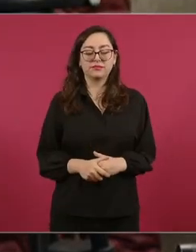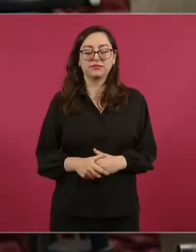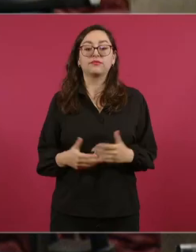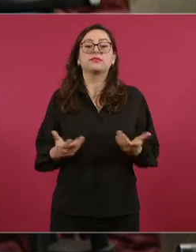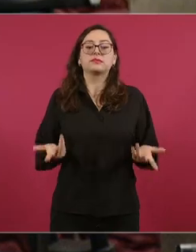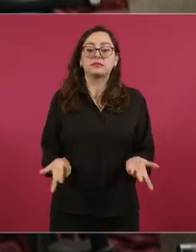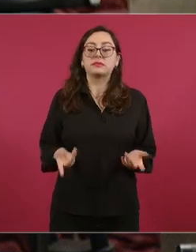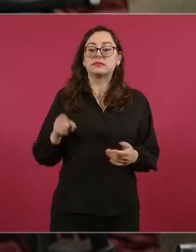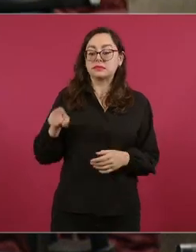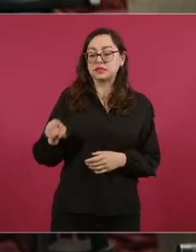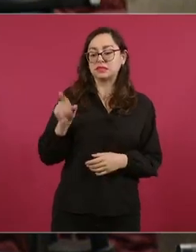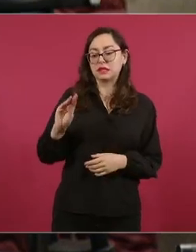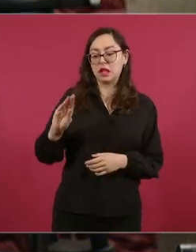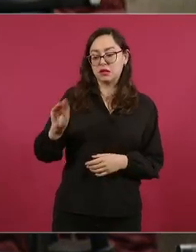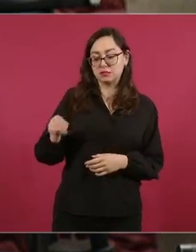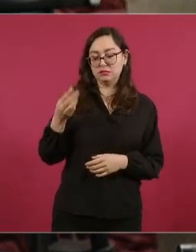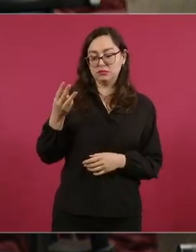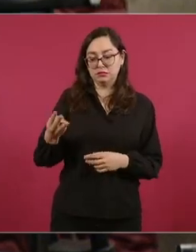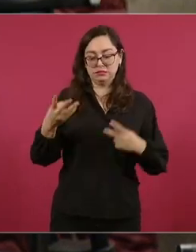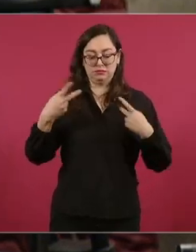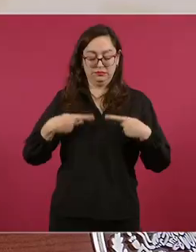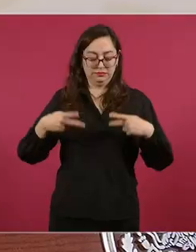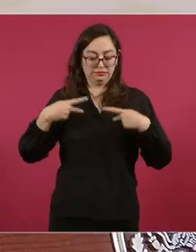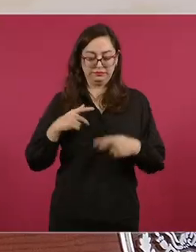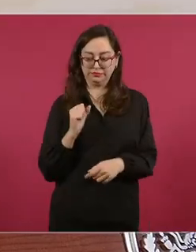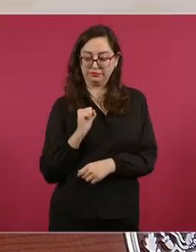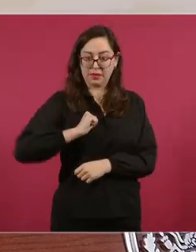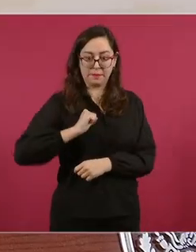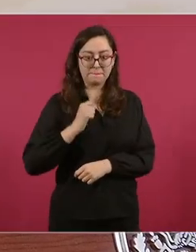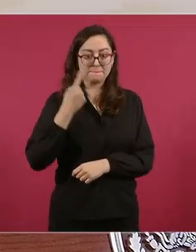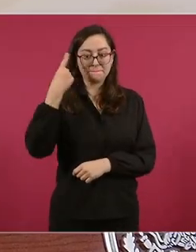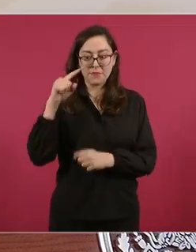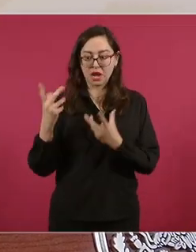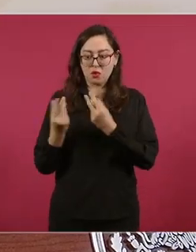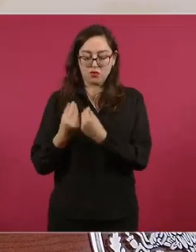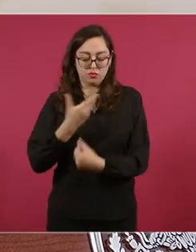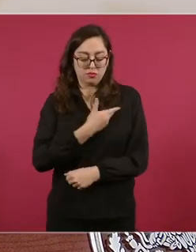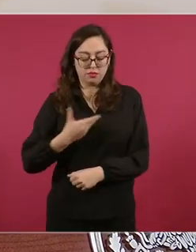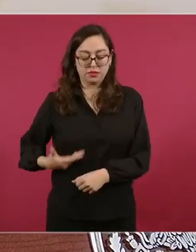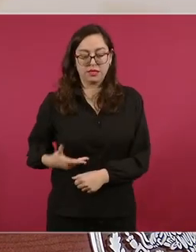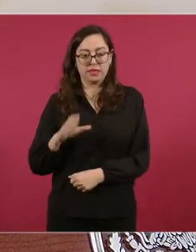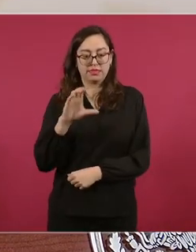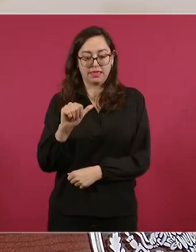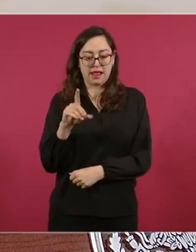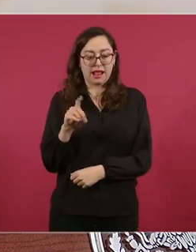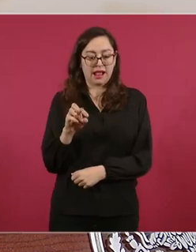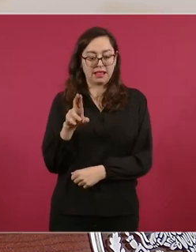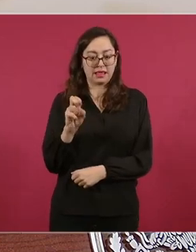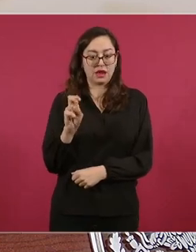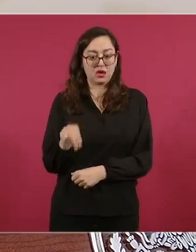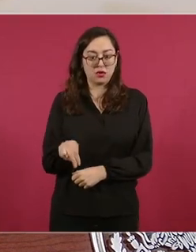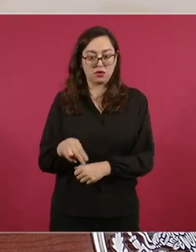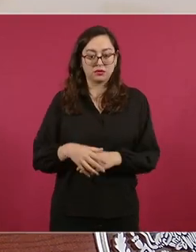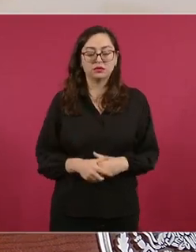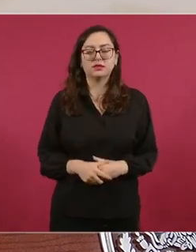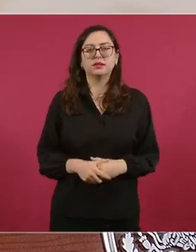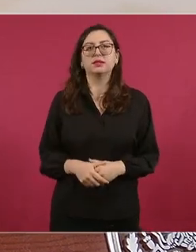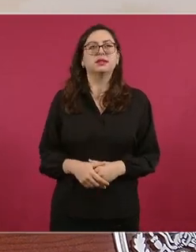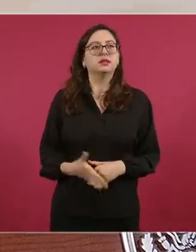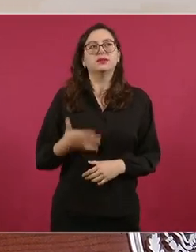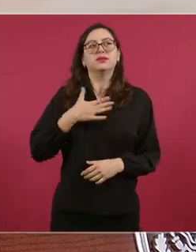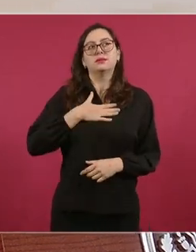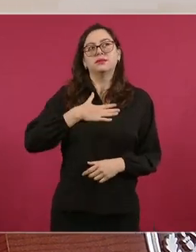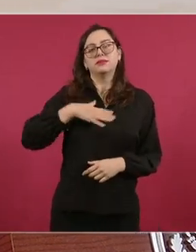salto a ser el hombre de confianza de Calderón. Sí, pero bueno, yo lo que pienso, y en el libro lo